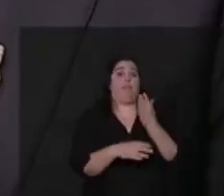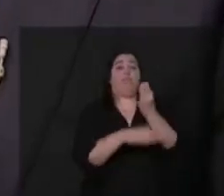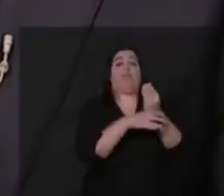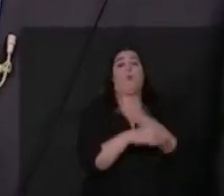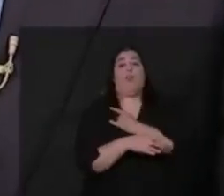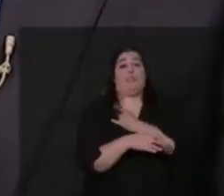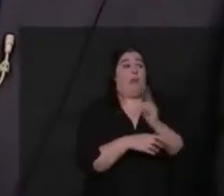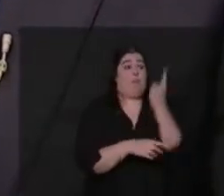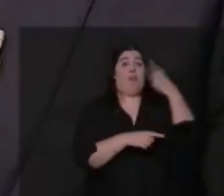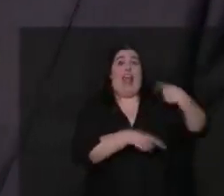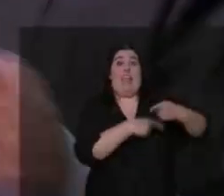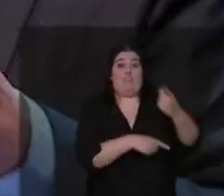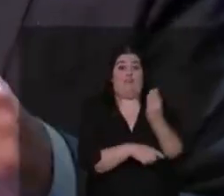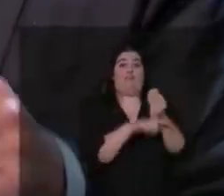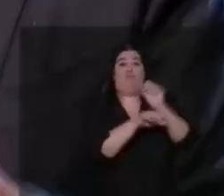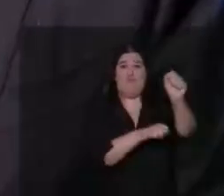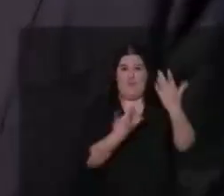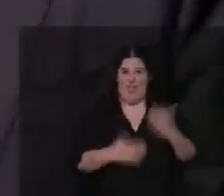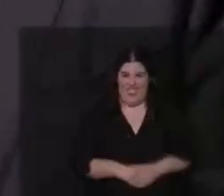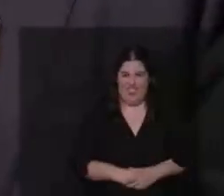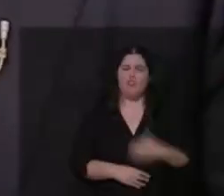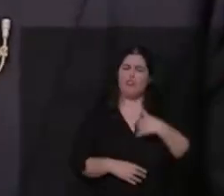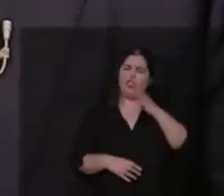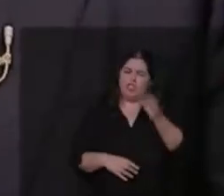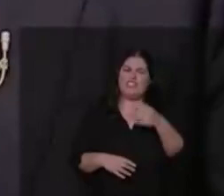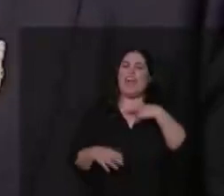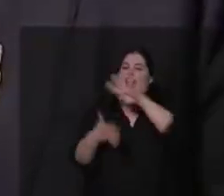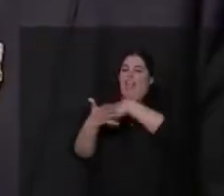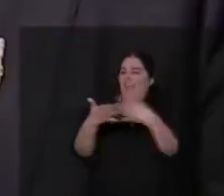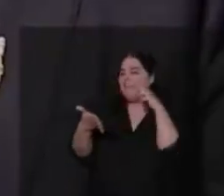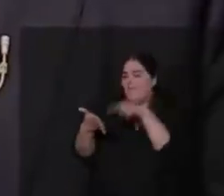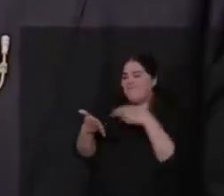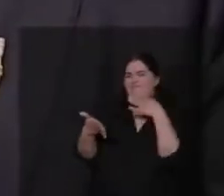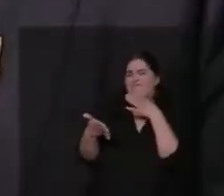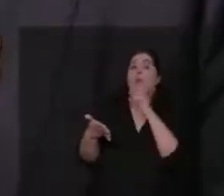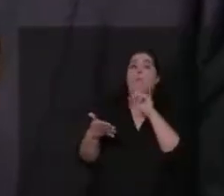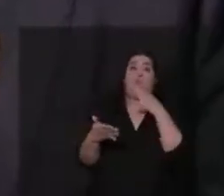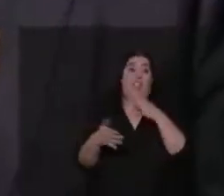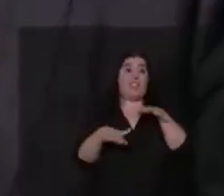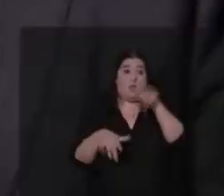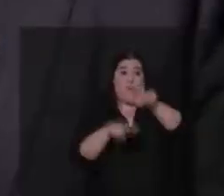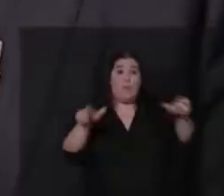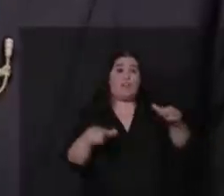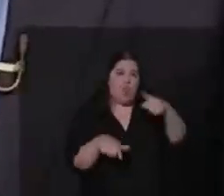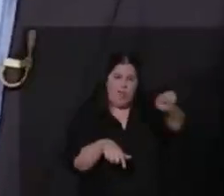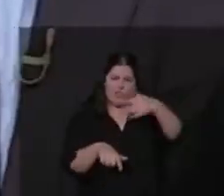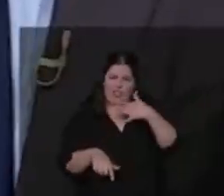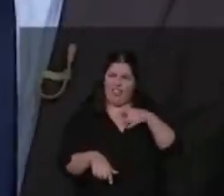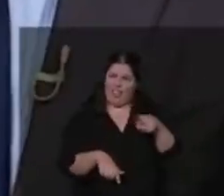universitarios. Yo entiendo que desde el Excel no se entiende. La realidad, las personas de carne y hueso, sí lo